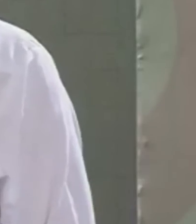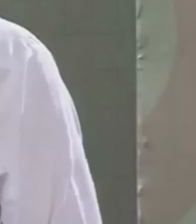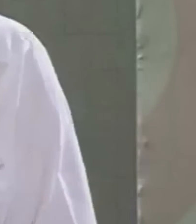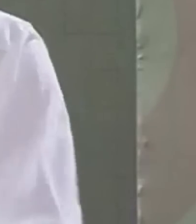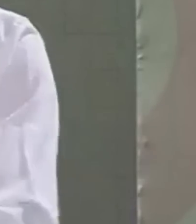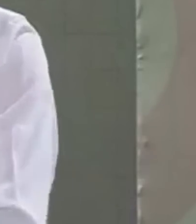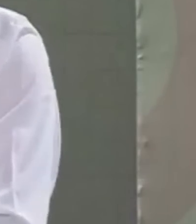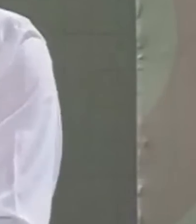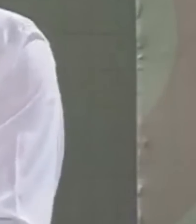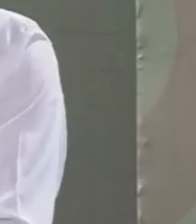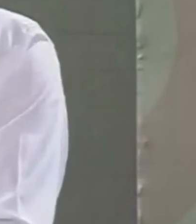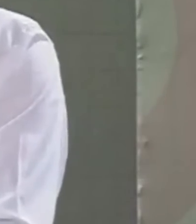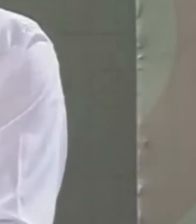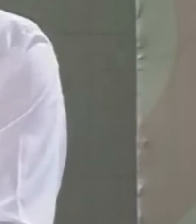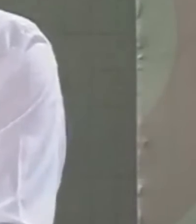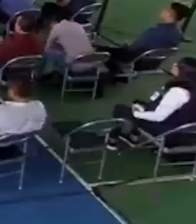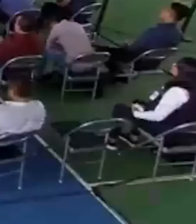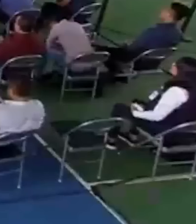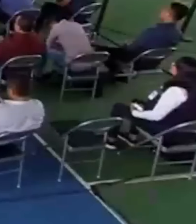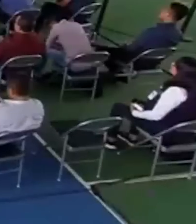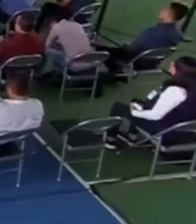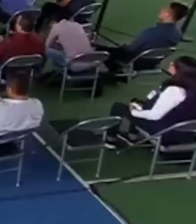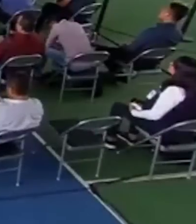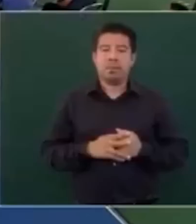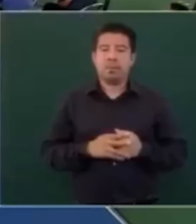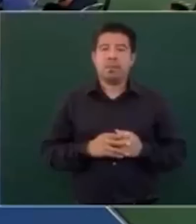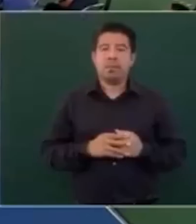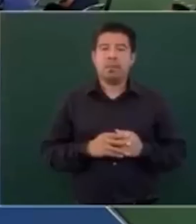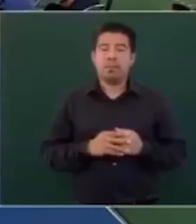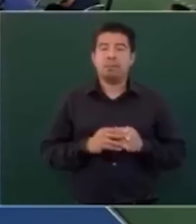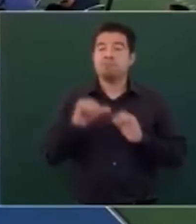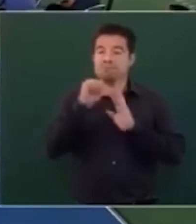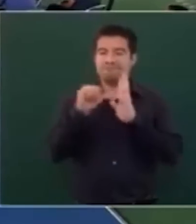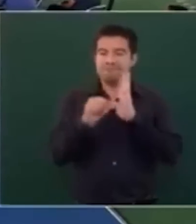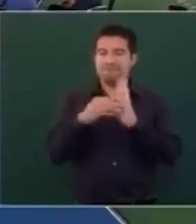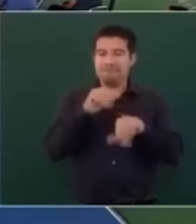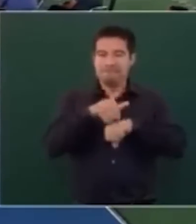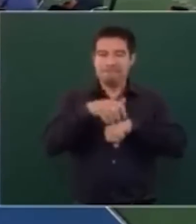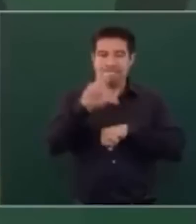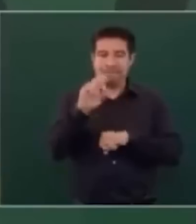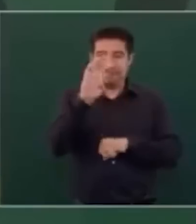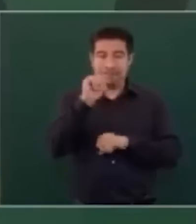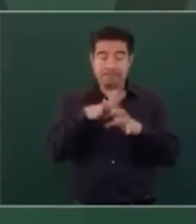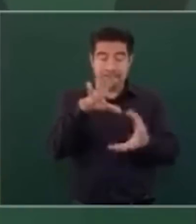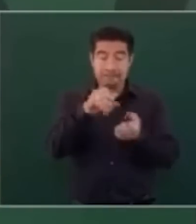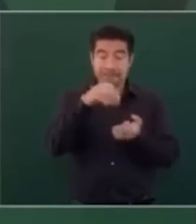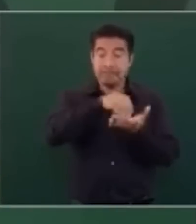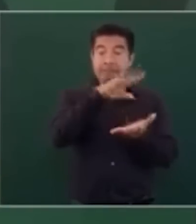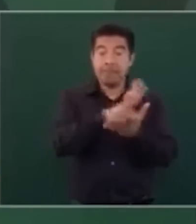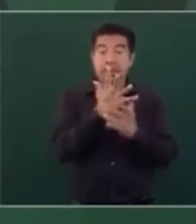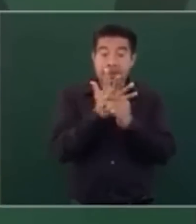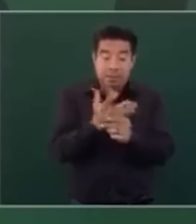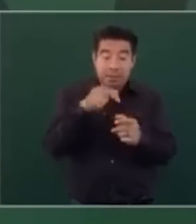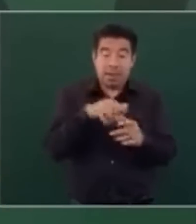se establece que el poder dimana del pueblo y se